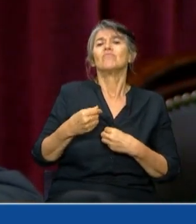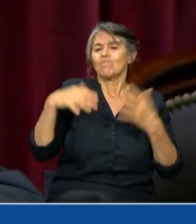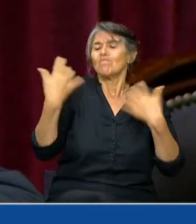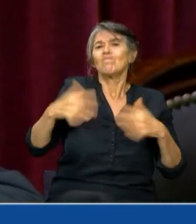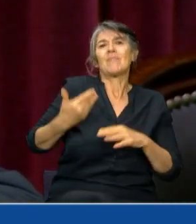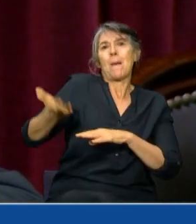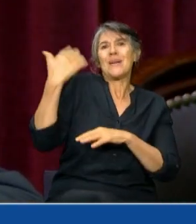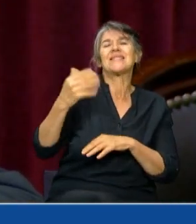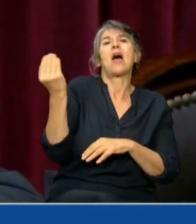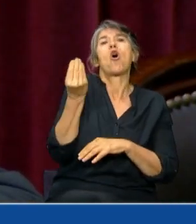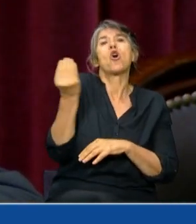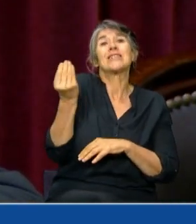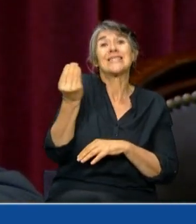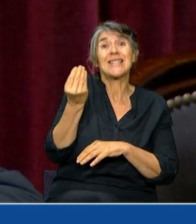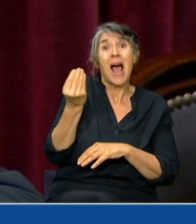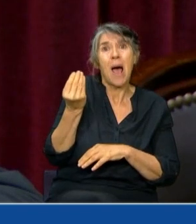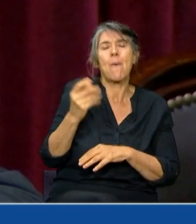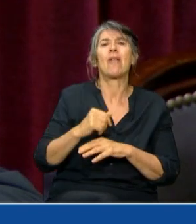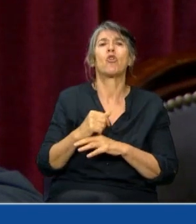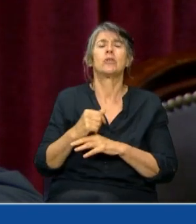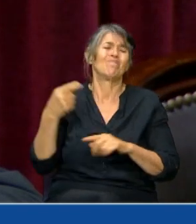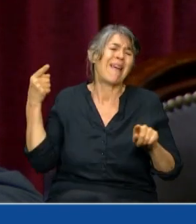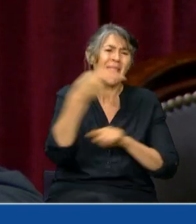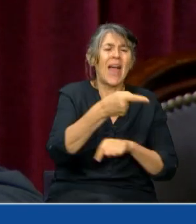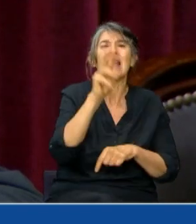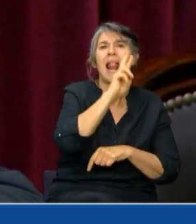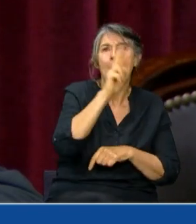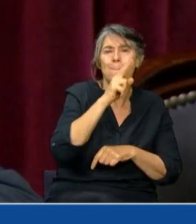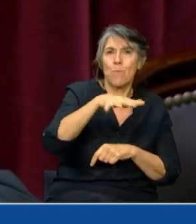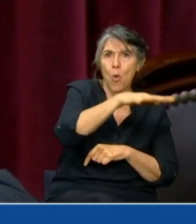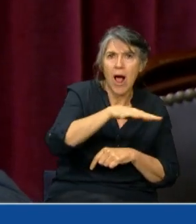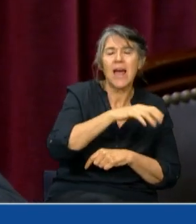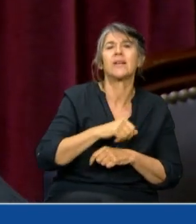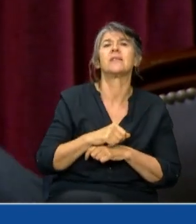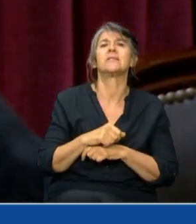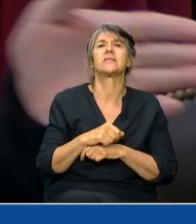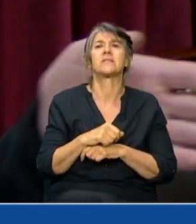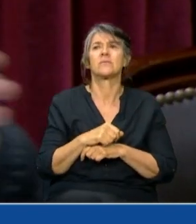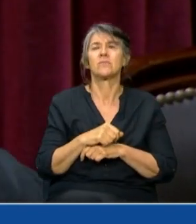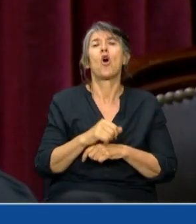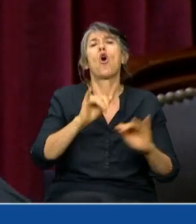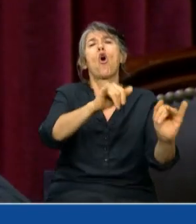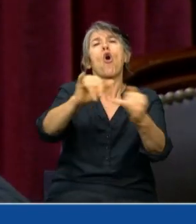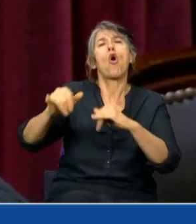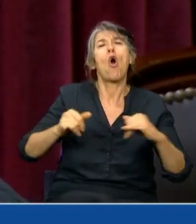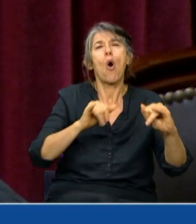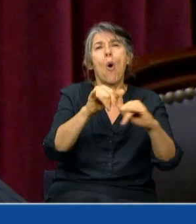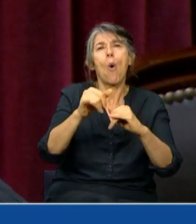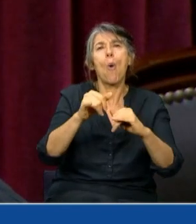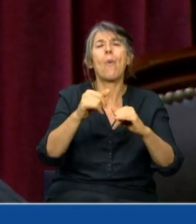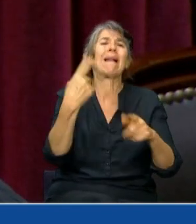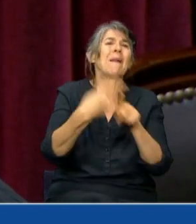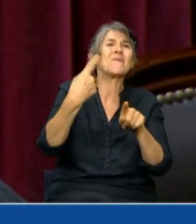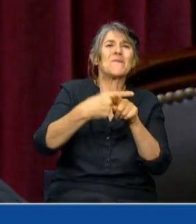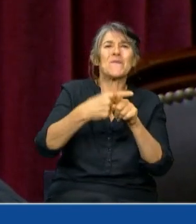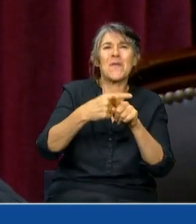en Israel, el ataque a las mujeres, las víctimas de jóvenes que estaban en una